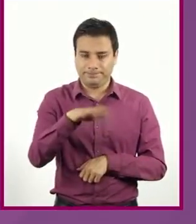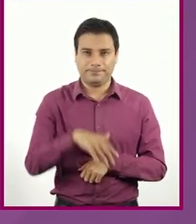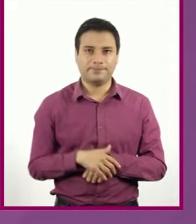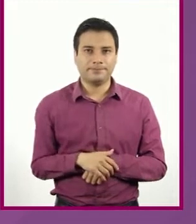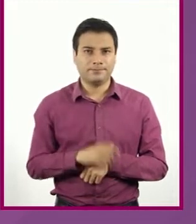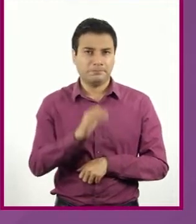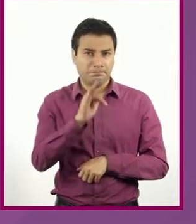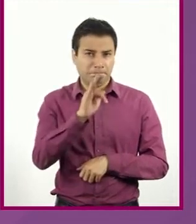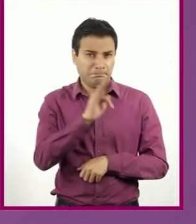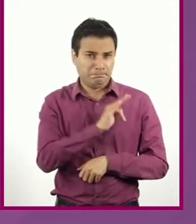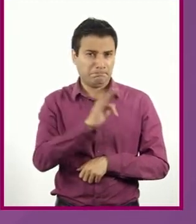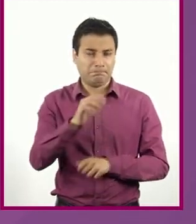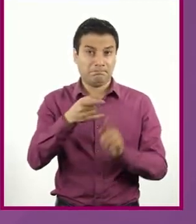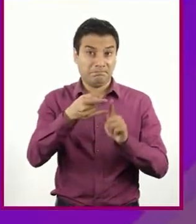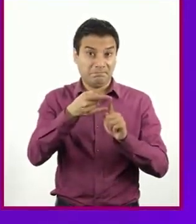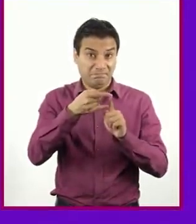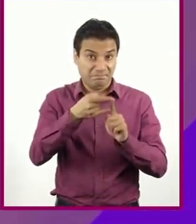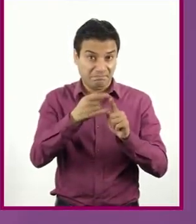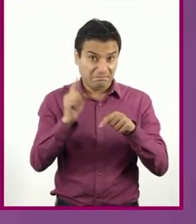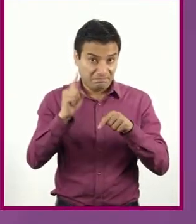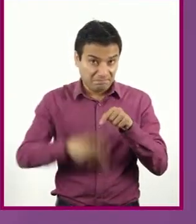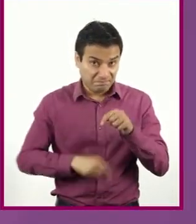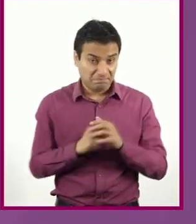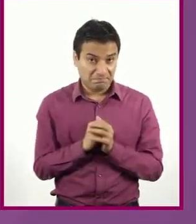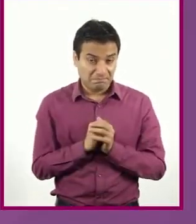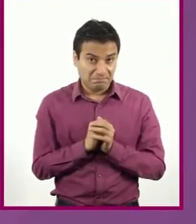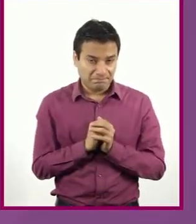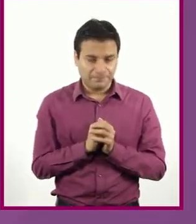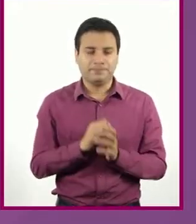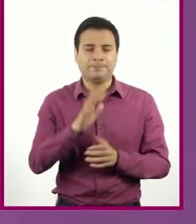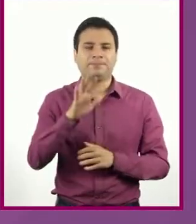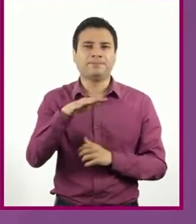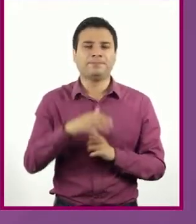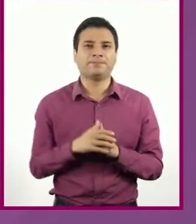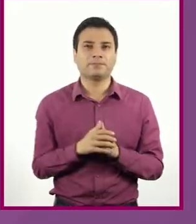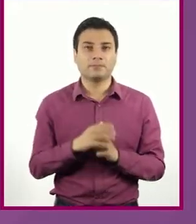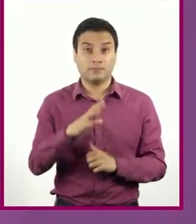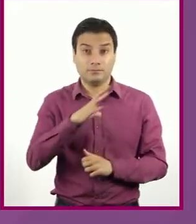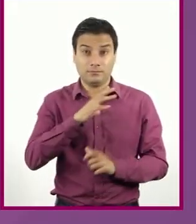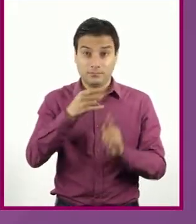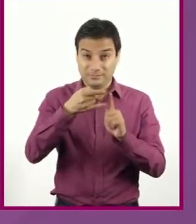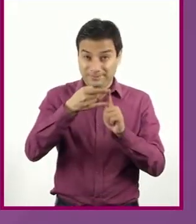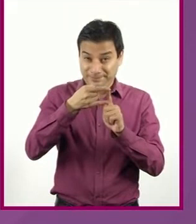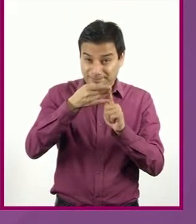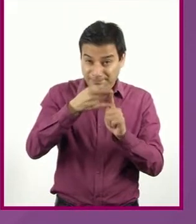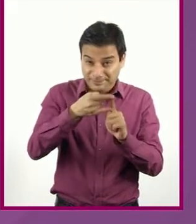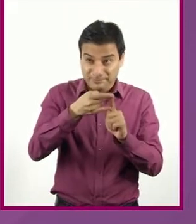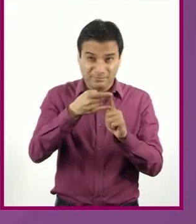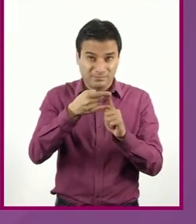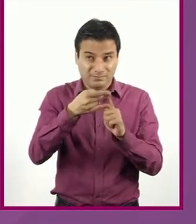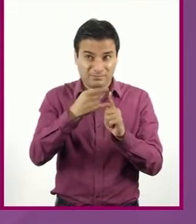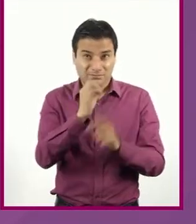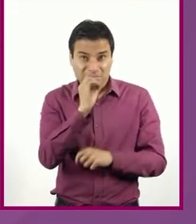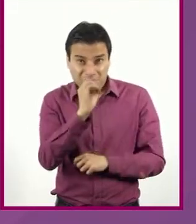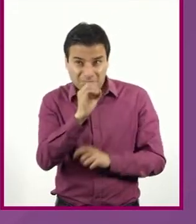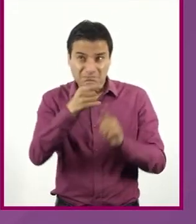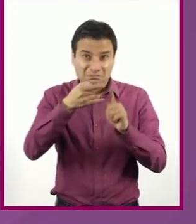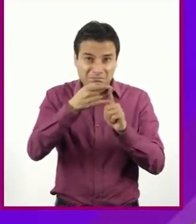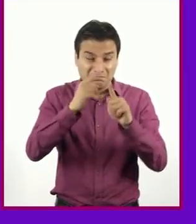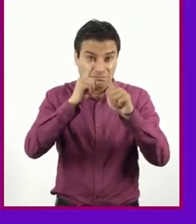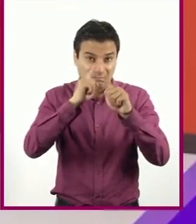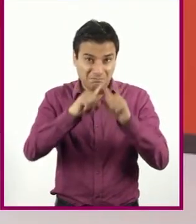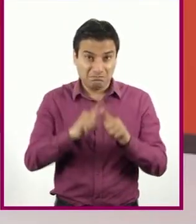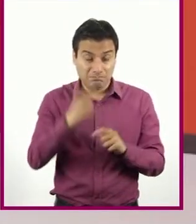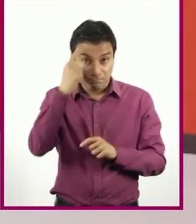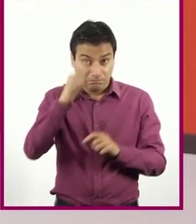eliminar las viñetas de una historieta? ¿Y existe algún tipo de viñeta específica para cada tipo de historia o narración?